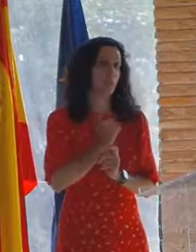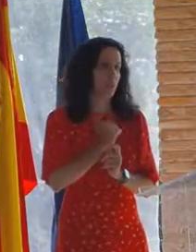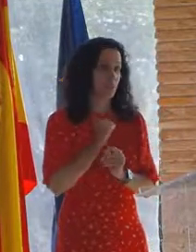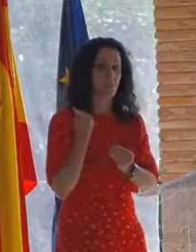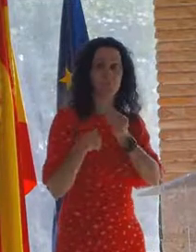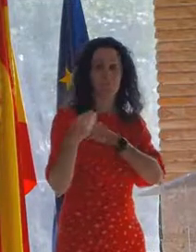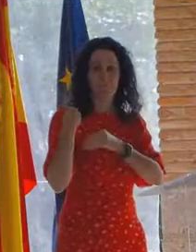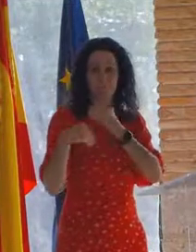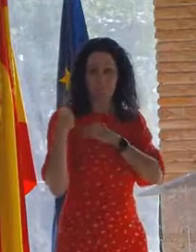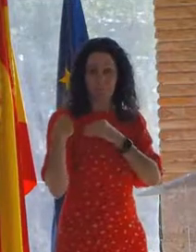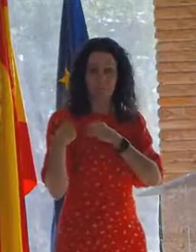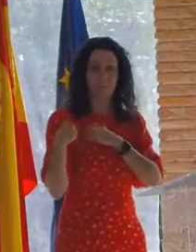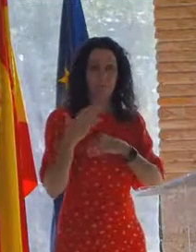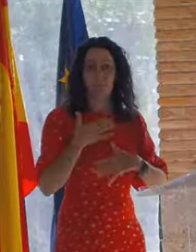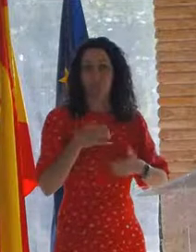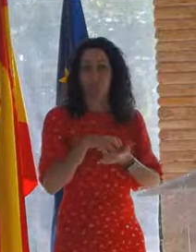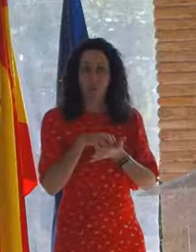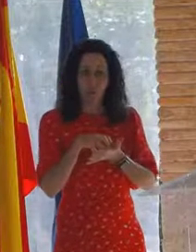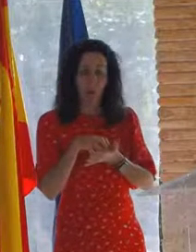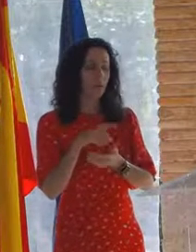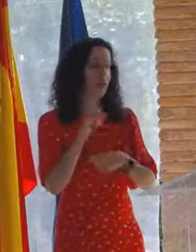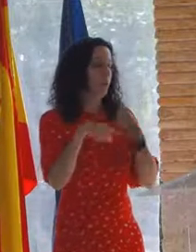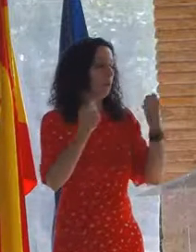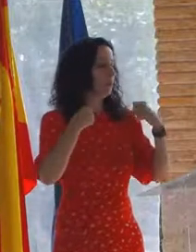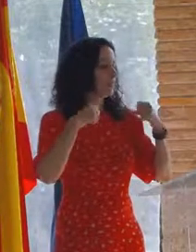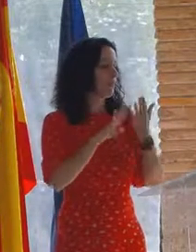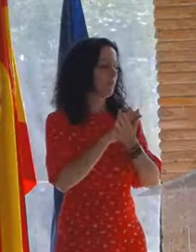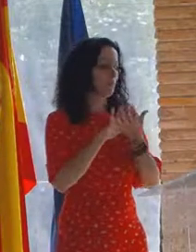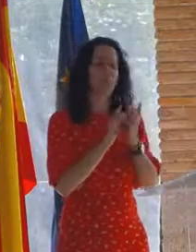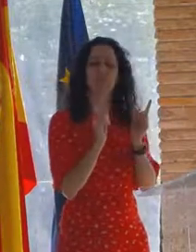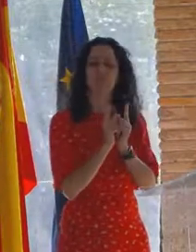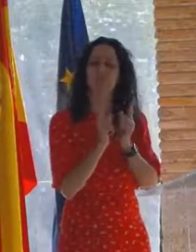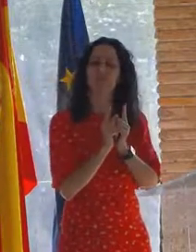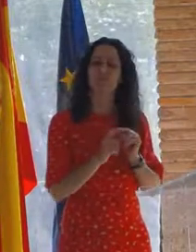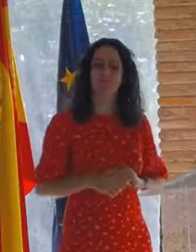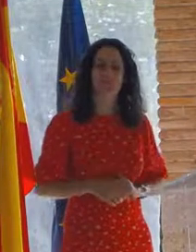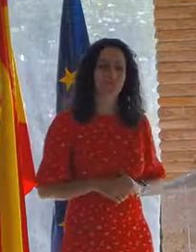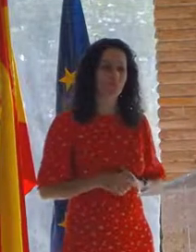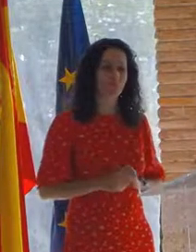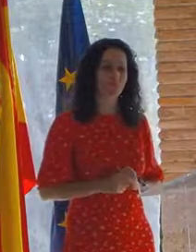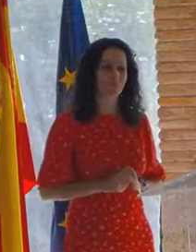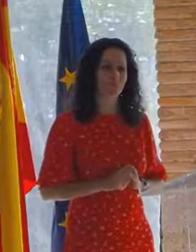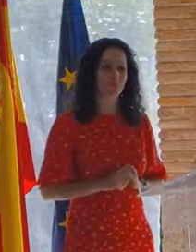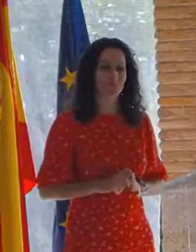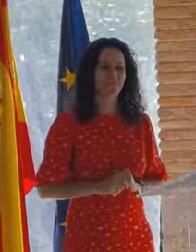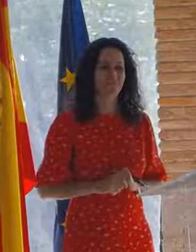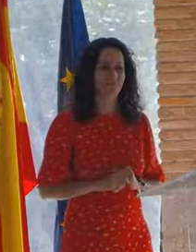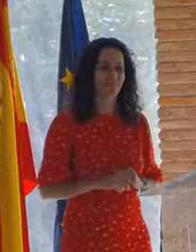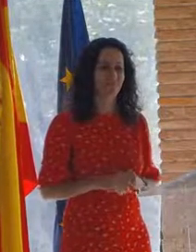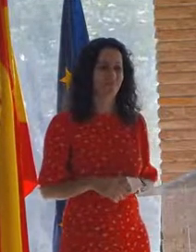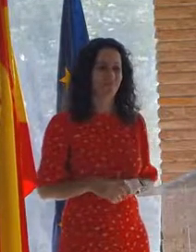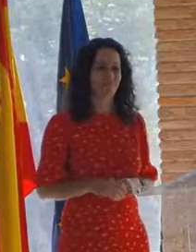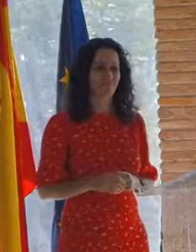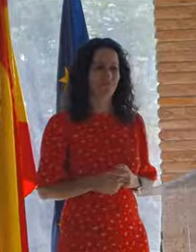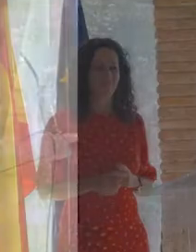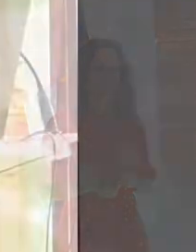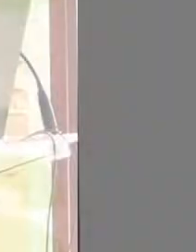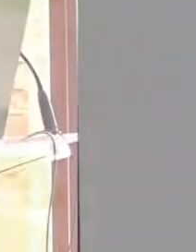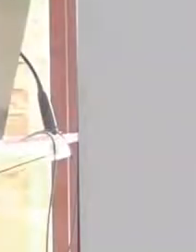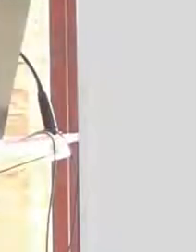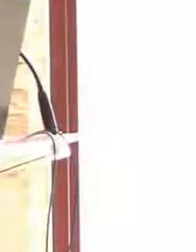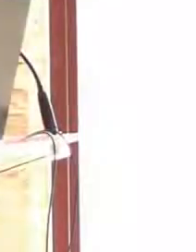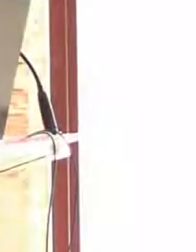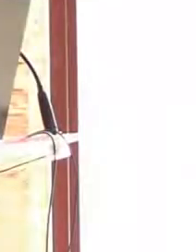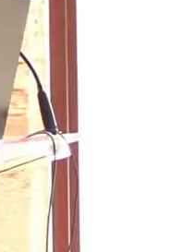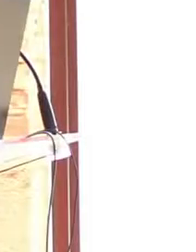teoría si queréis aprovechar antes de empezar nada me podéis preguntar todo lo que os he dicho y luego seguimos con